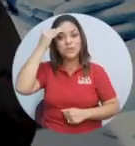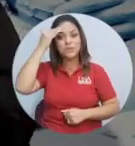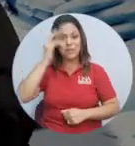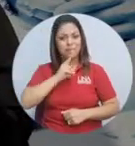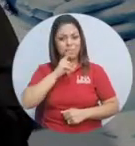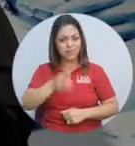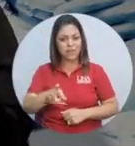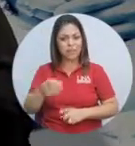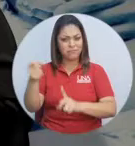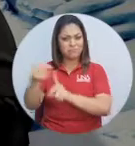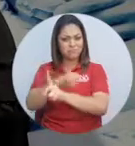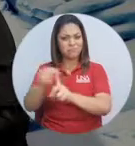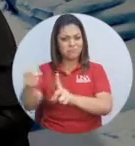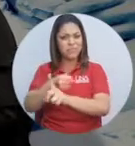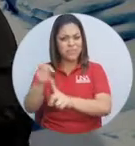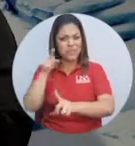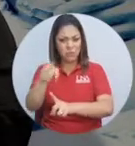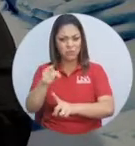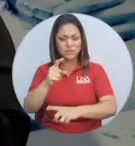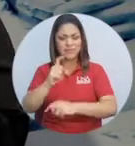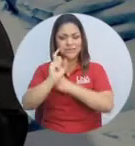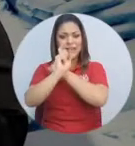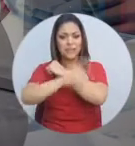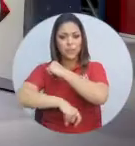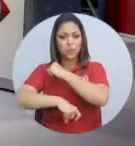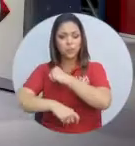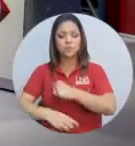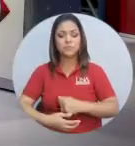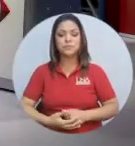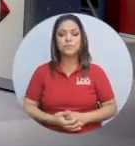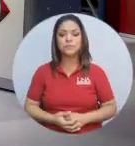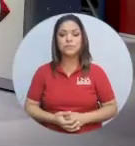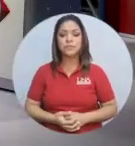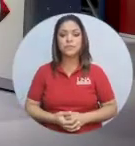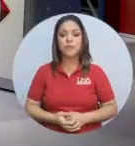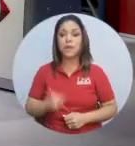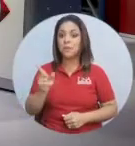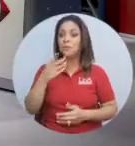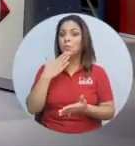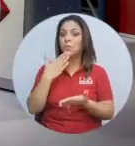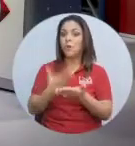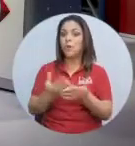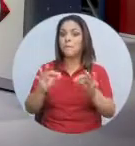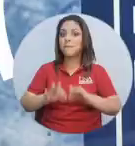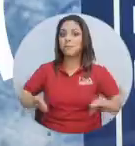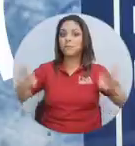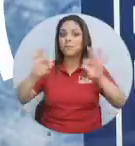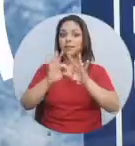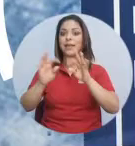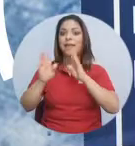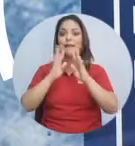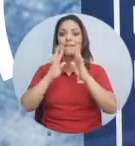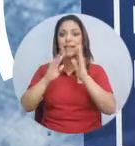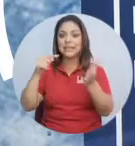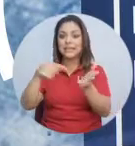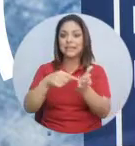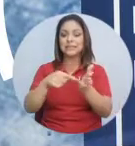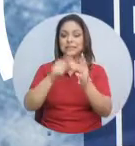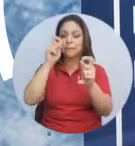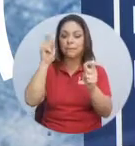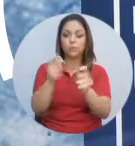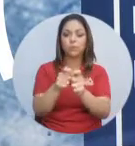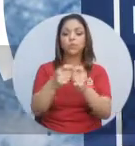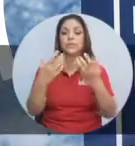de que efectivamente están frente a un posible delito. Bien importante insistir sobre este punto.